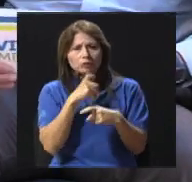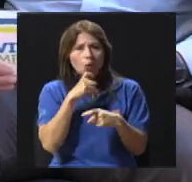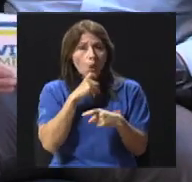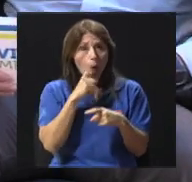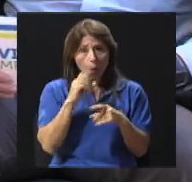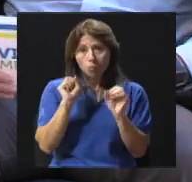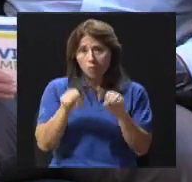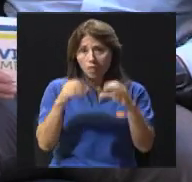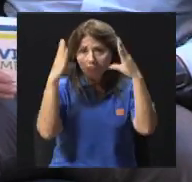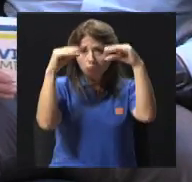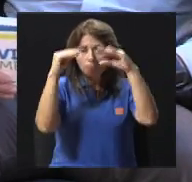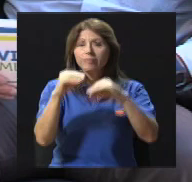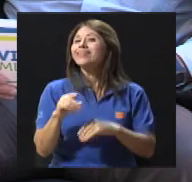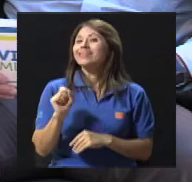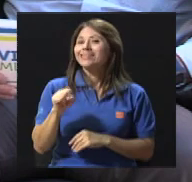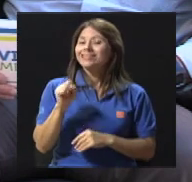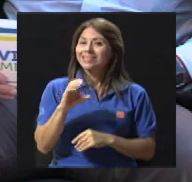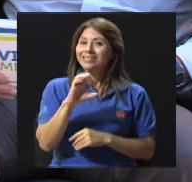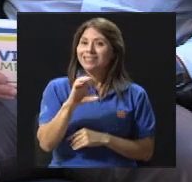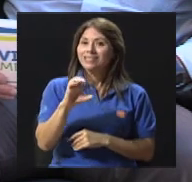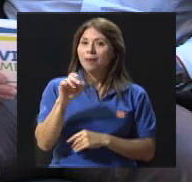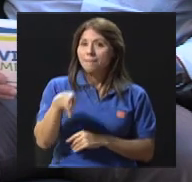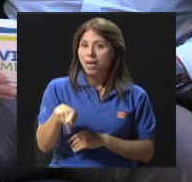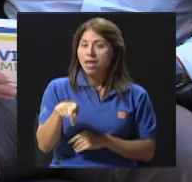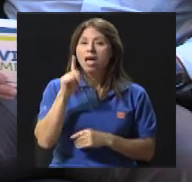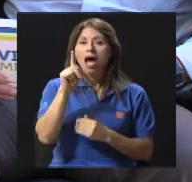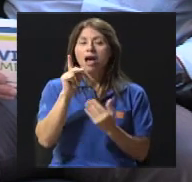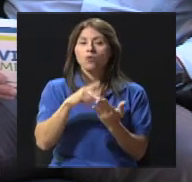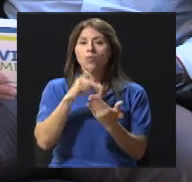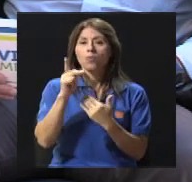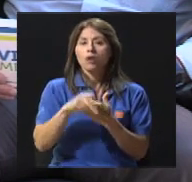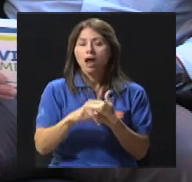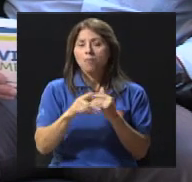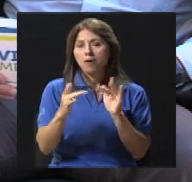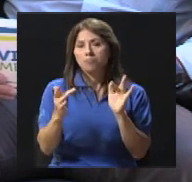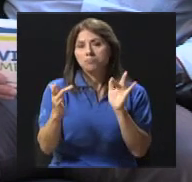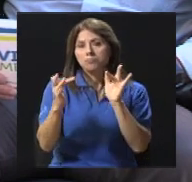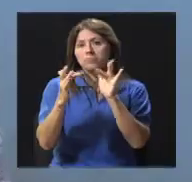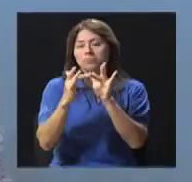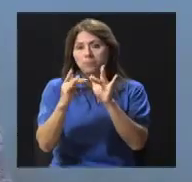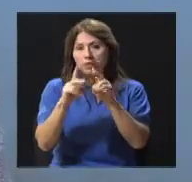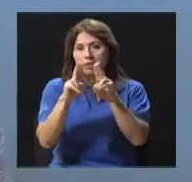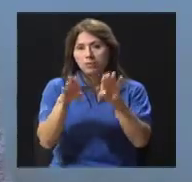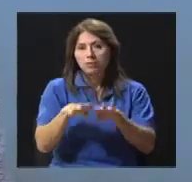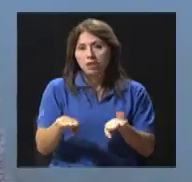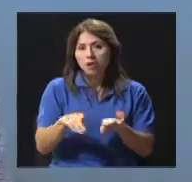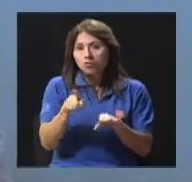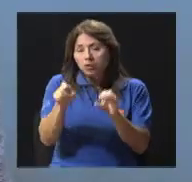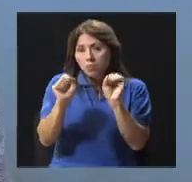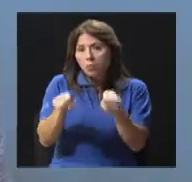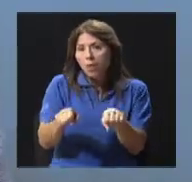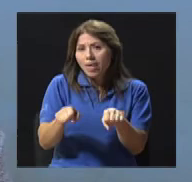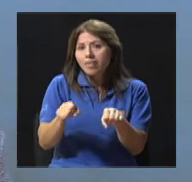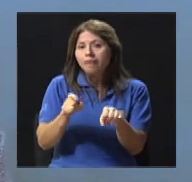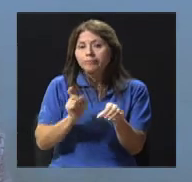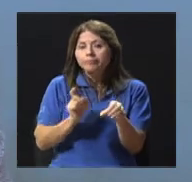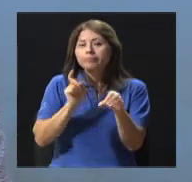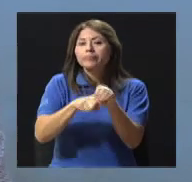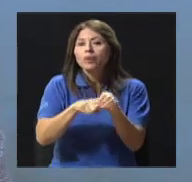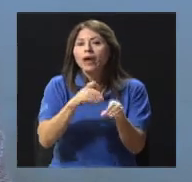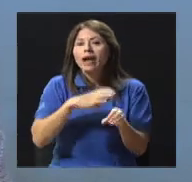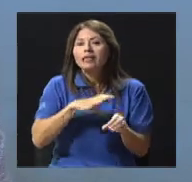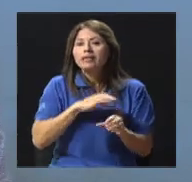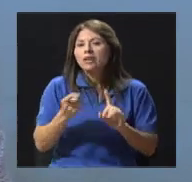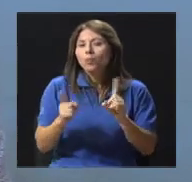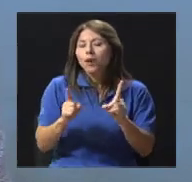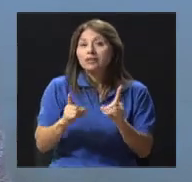que inclusive en el CCP hay una herramienta digital que la persona puede cruzar las variables que le interesen, si le interesa algún grupo de edad, si le interesa algún sexo